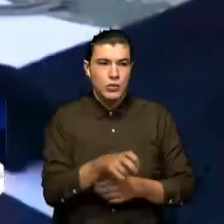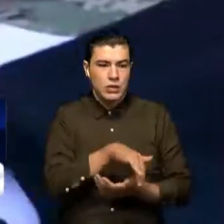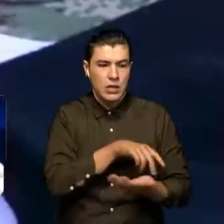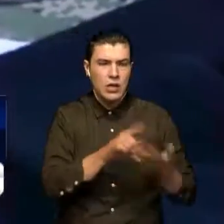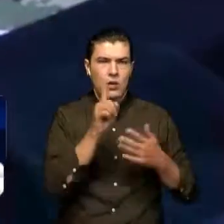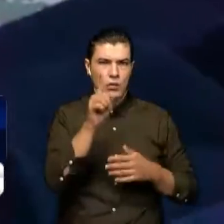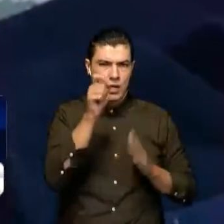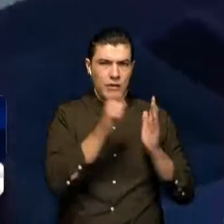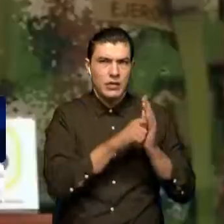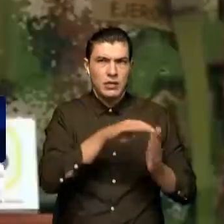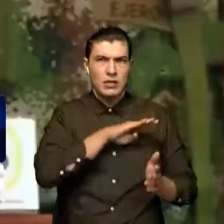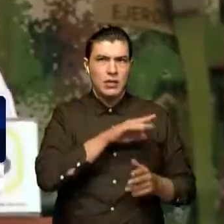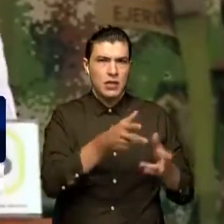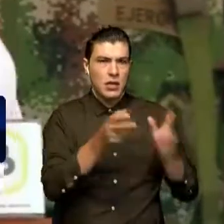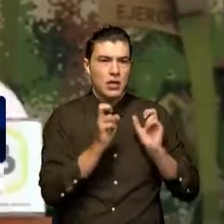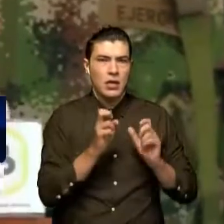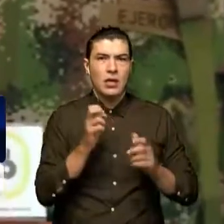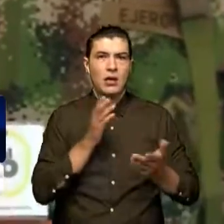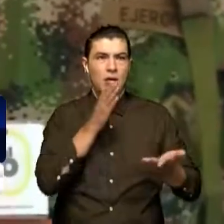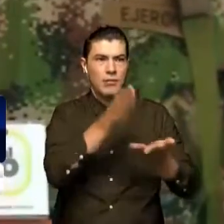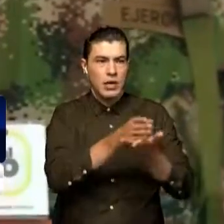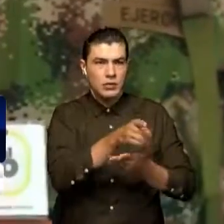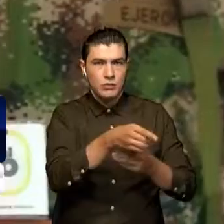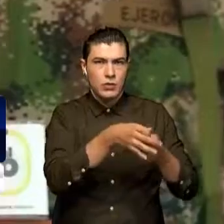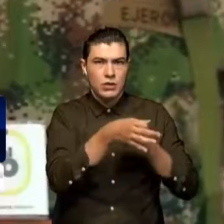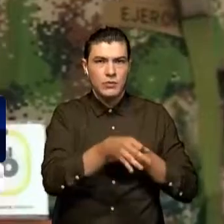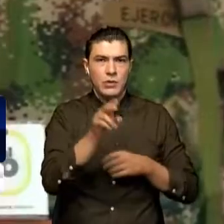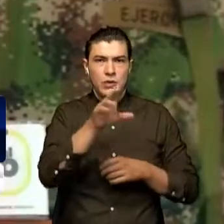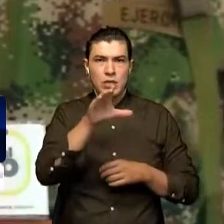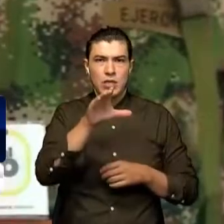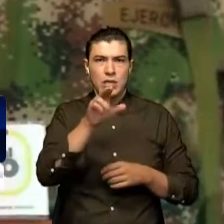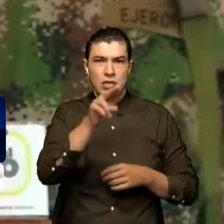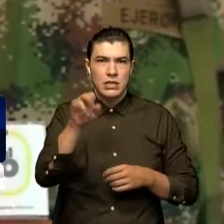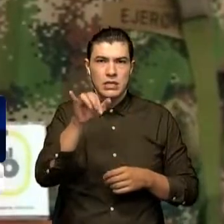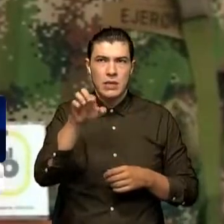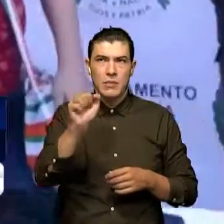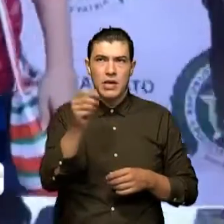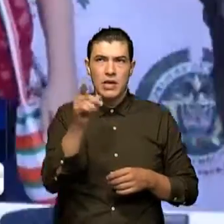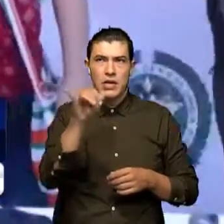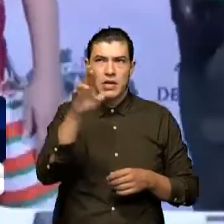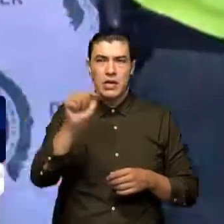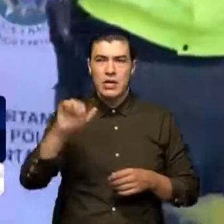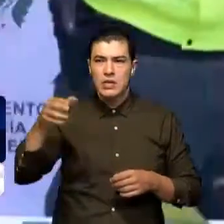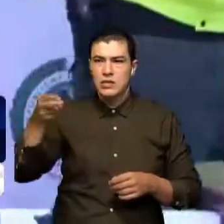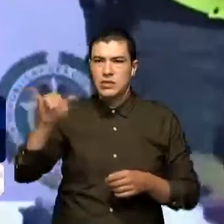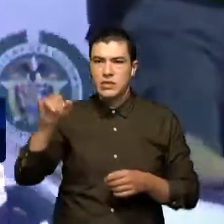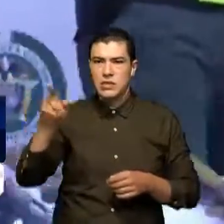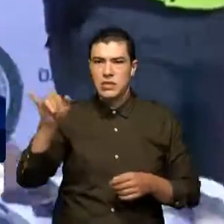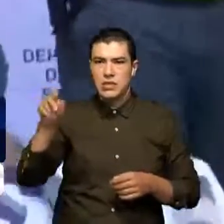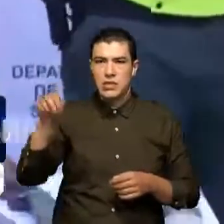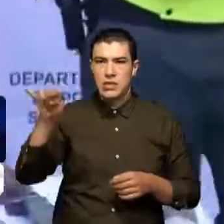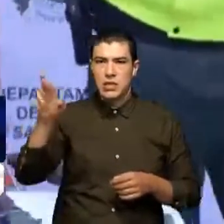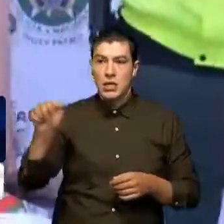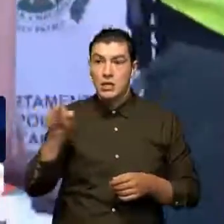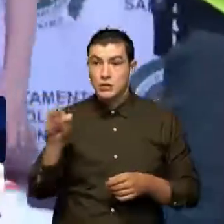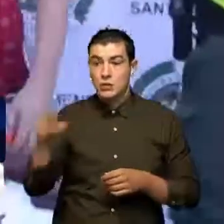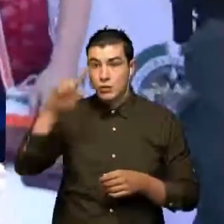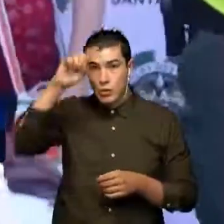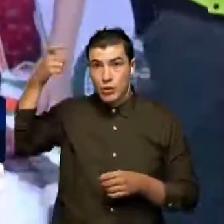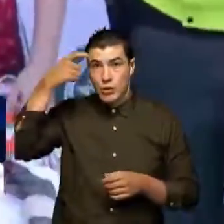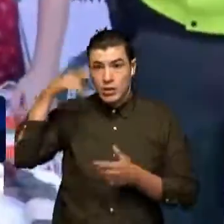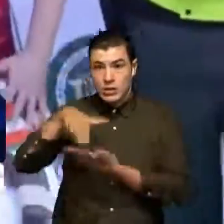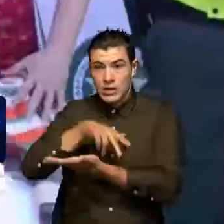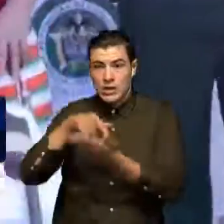a un alcalde que estaba siendo extorsionado se llegó a la ciudad de zipaquirá y de chiquinquirá donde se capturaron también el gobernador de santander envió un